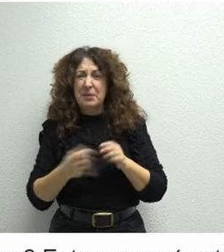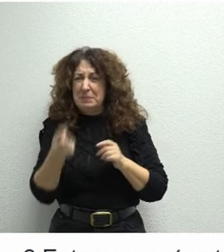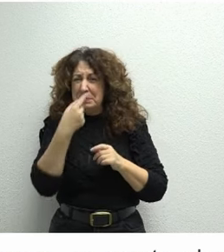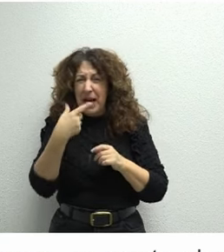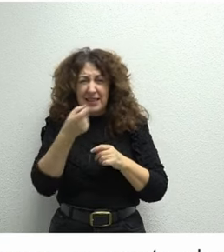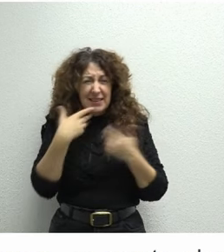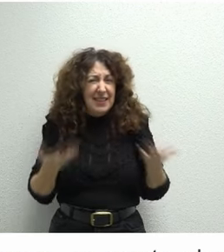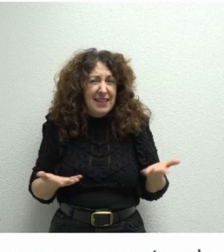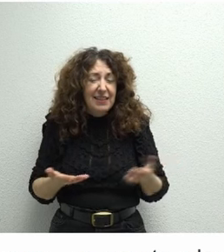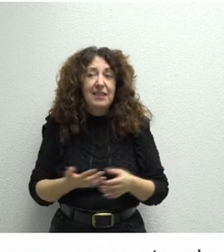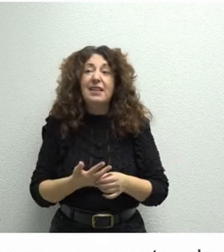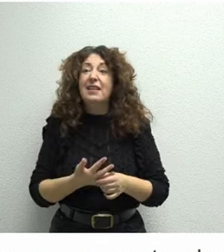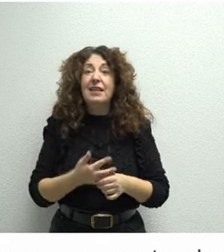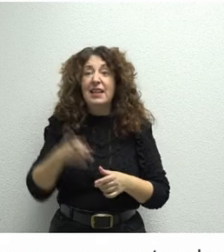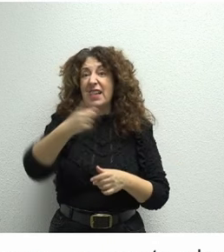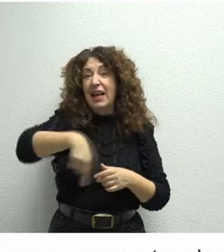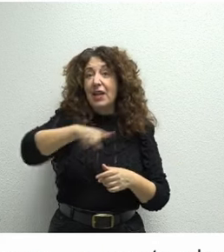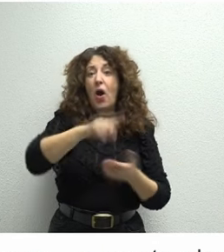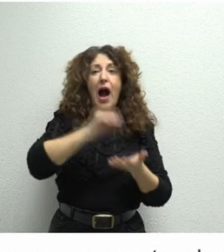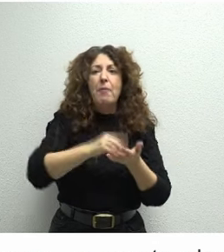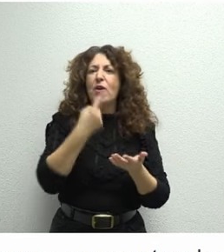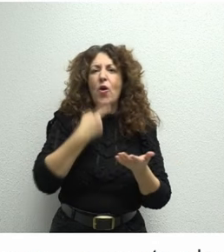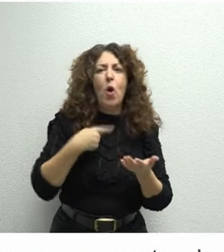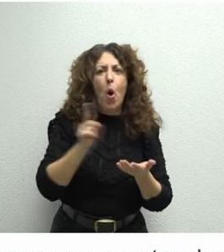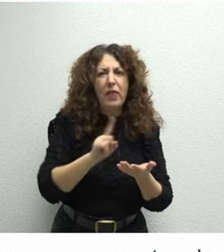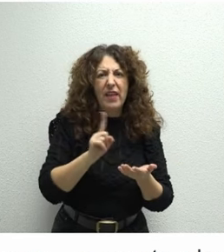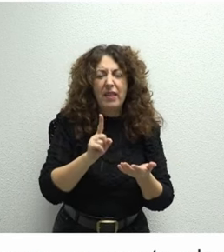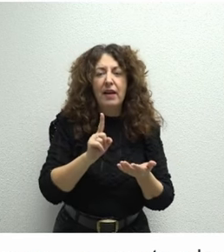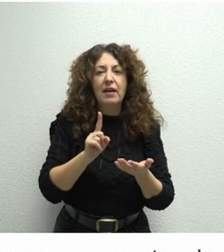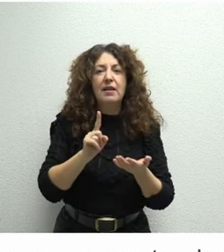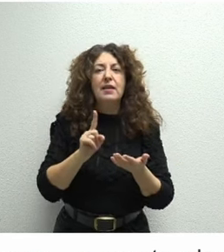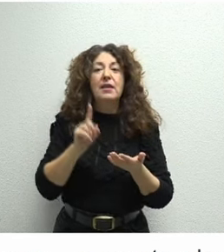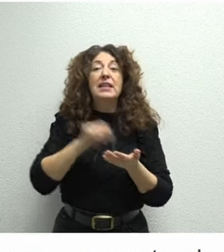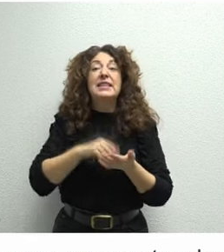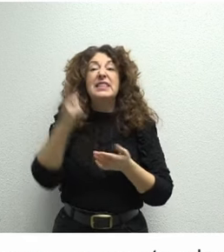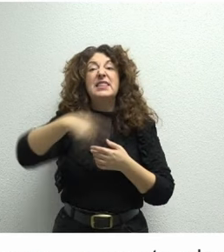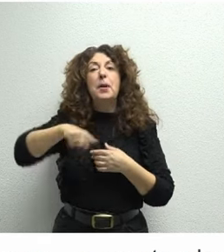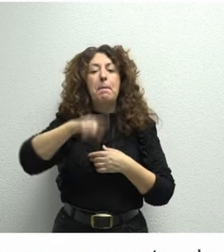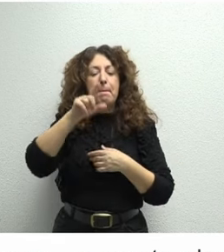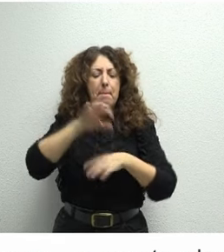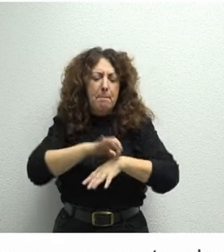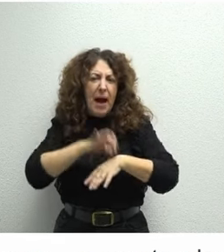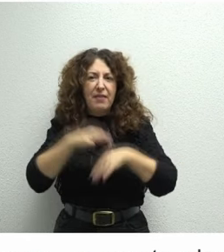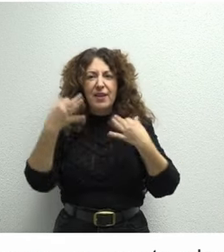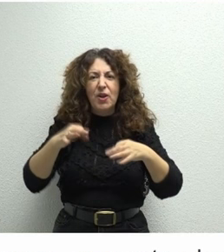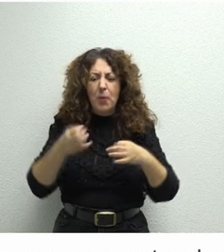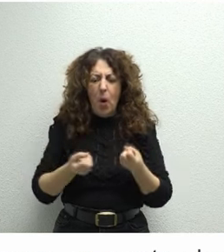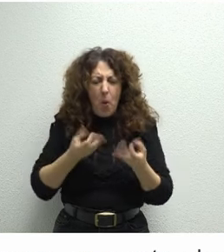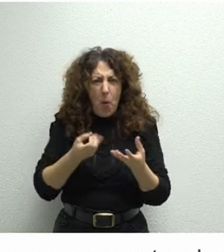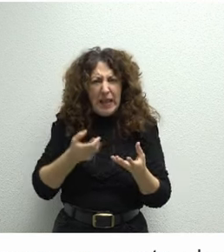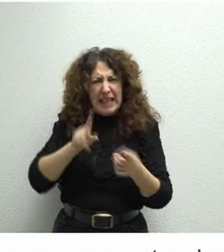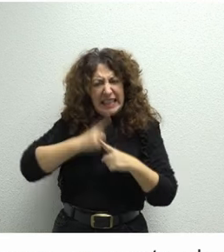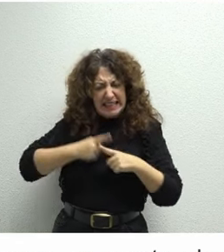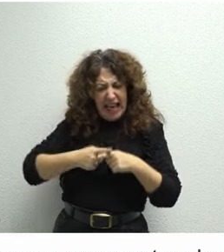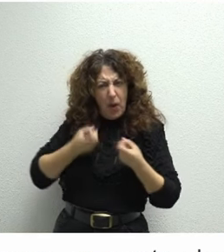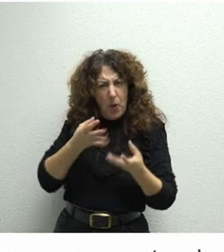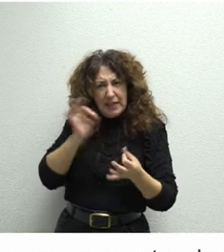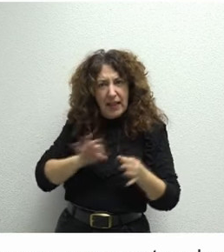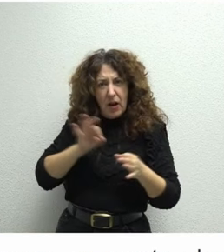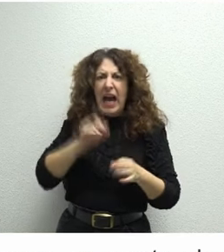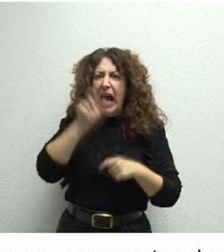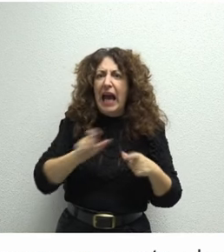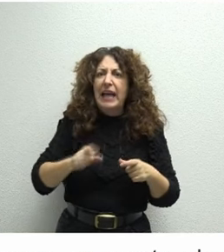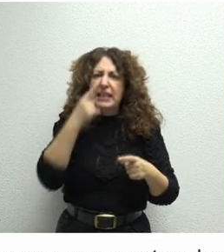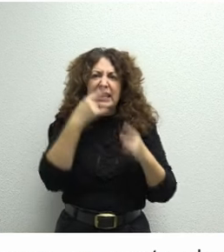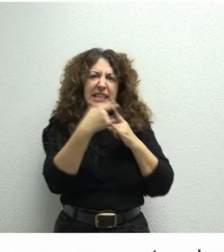sepamos por dónde va porque ellos a veces no nos lo pueden decir y a lo mejor tienen vergüenza si un paciente normal tiene vergüenza de decirnos qué pasa con su sexualidad yo pacientes que se enamoran se